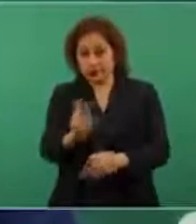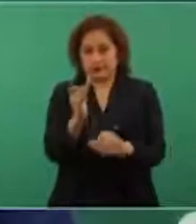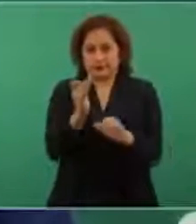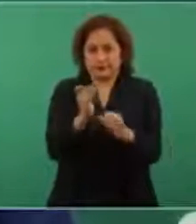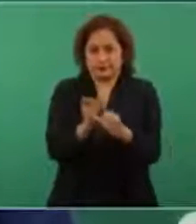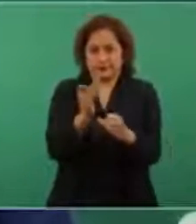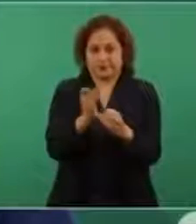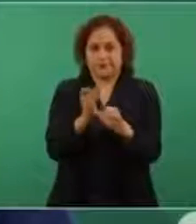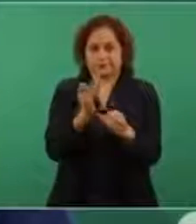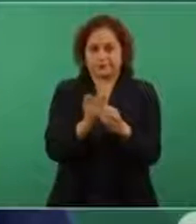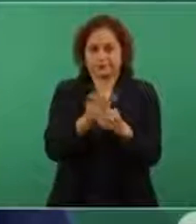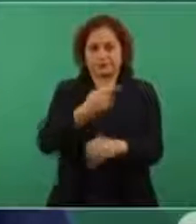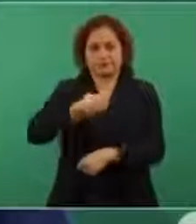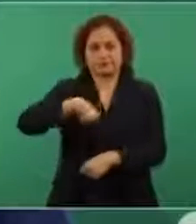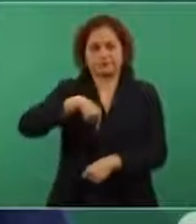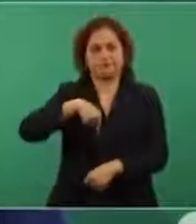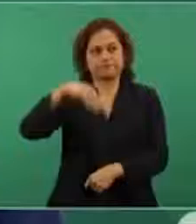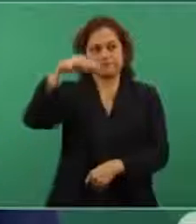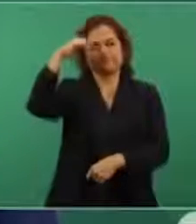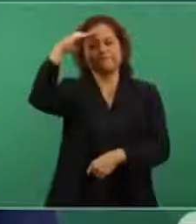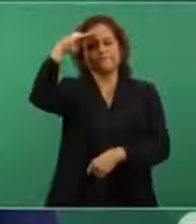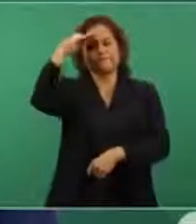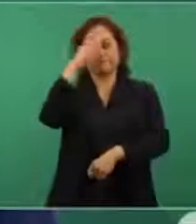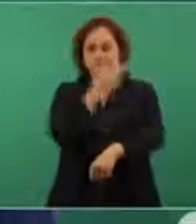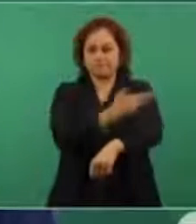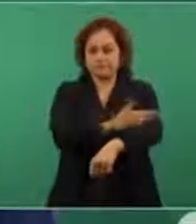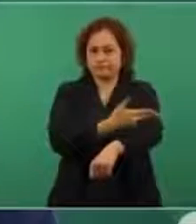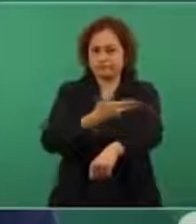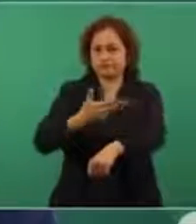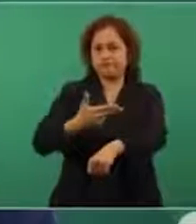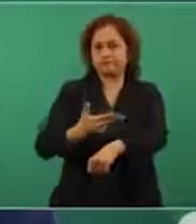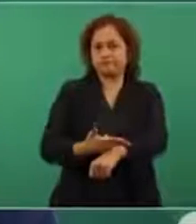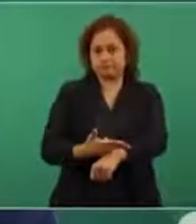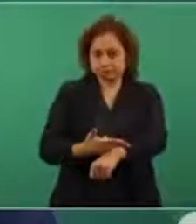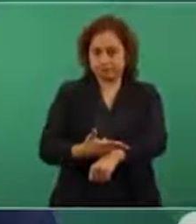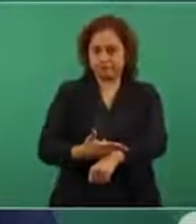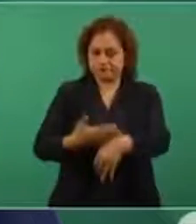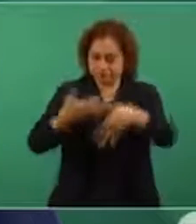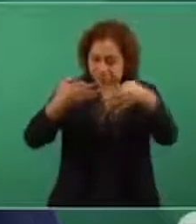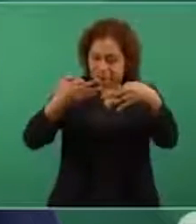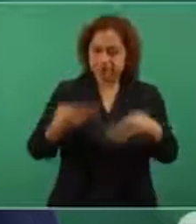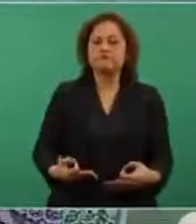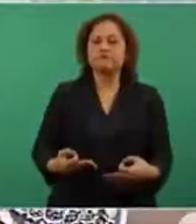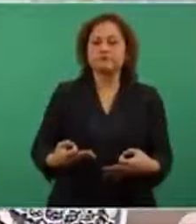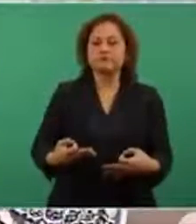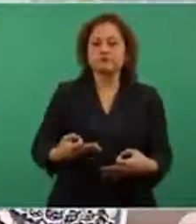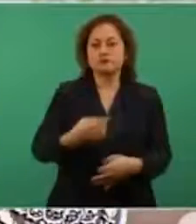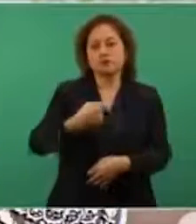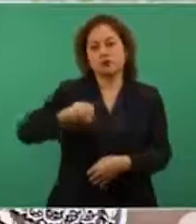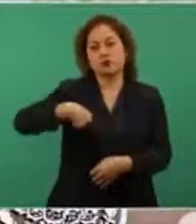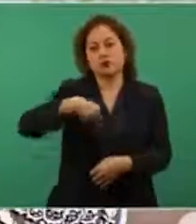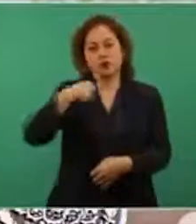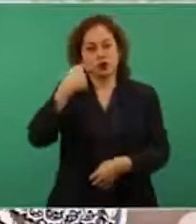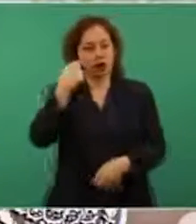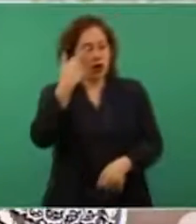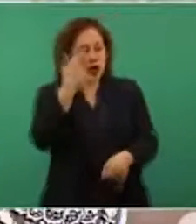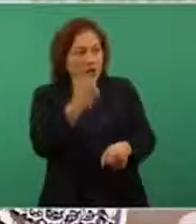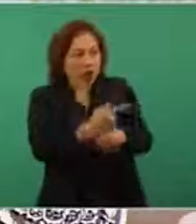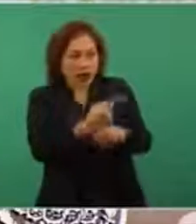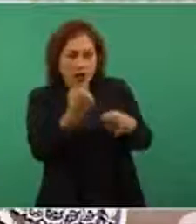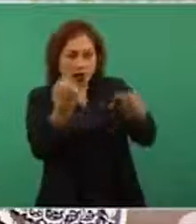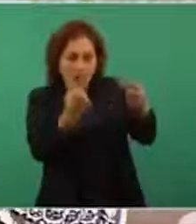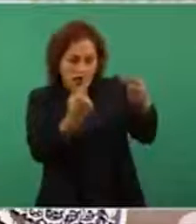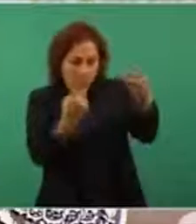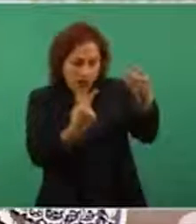por convicción, por honestidad, estamos obligados